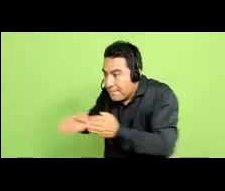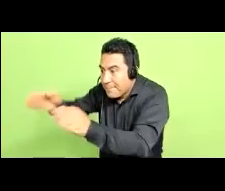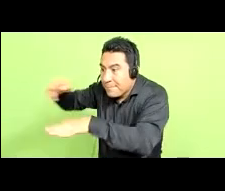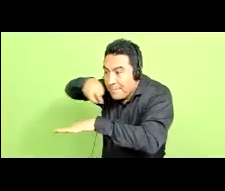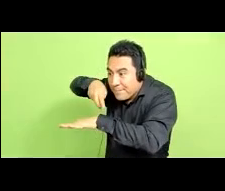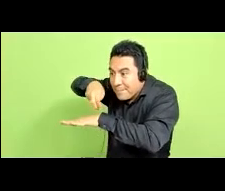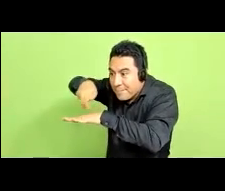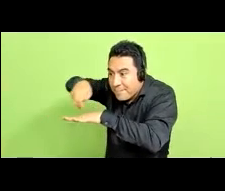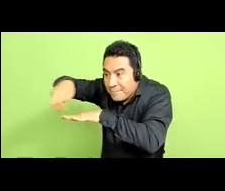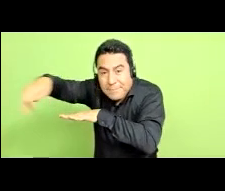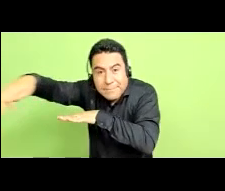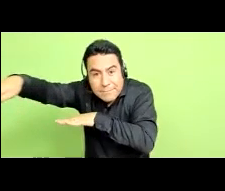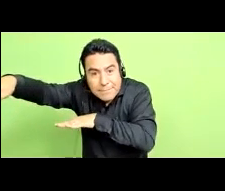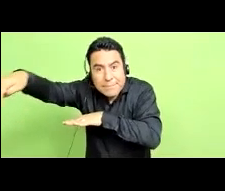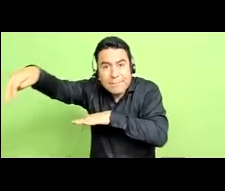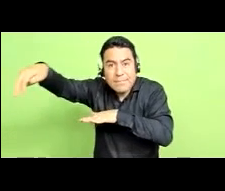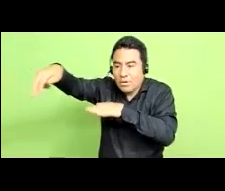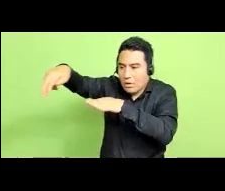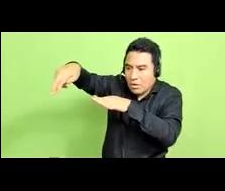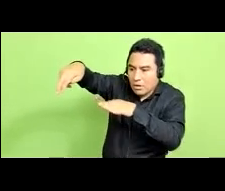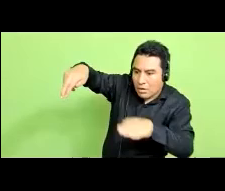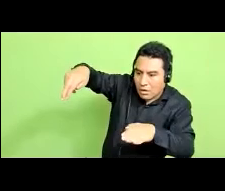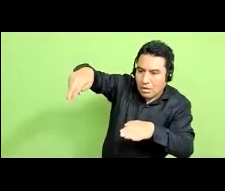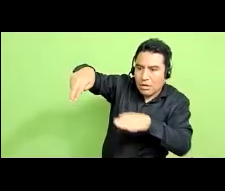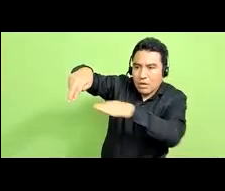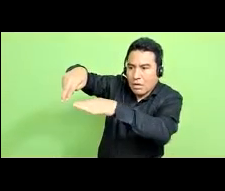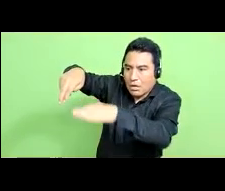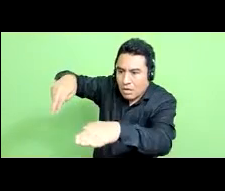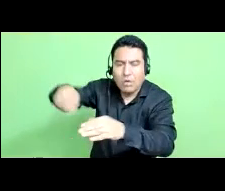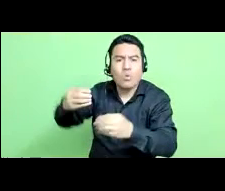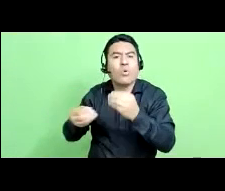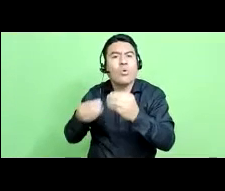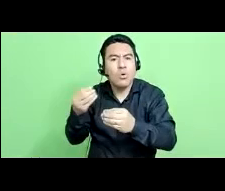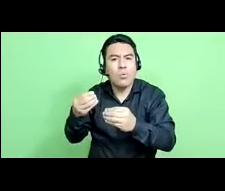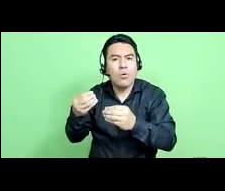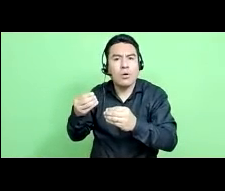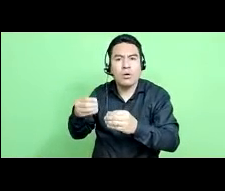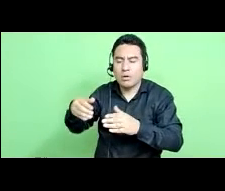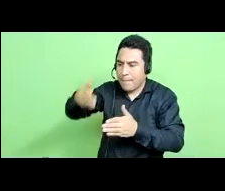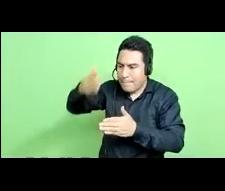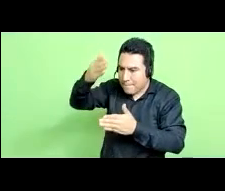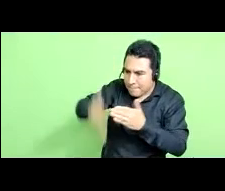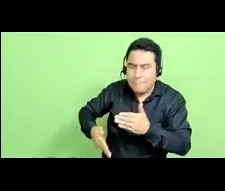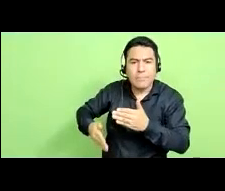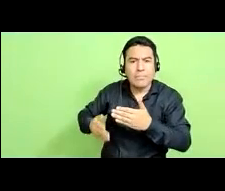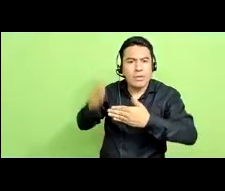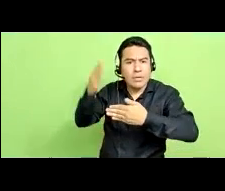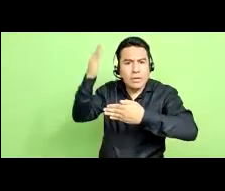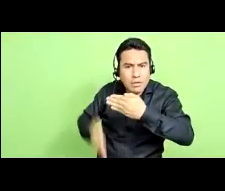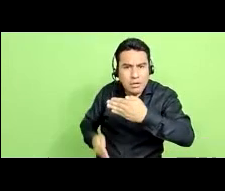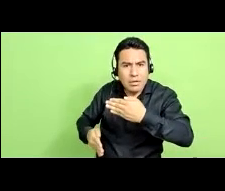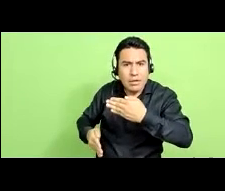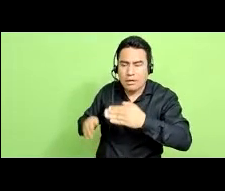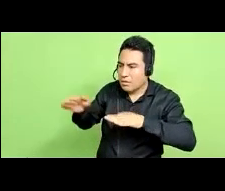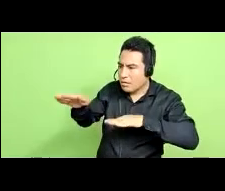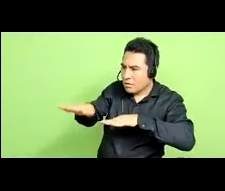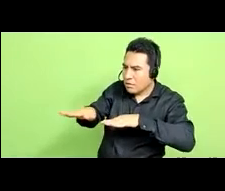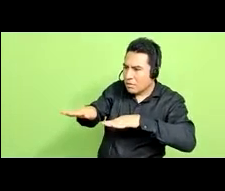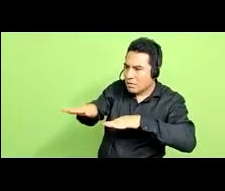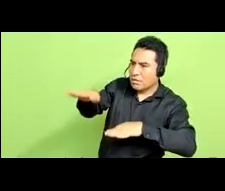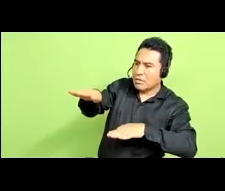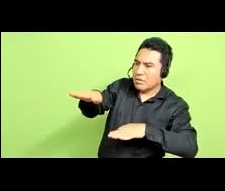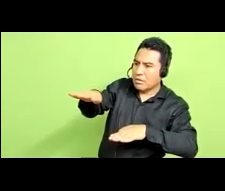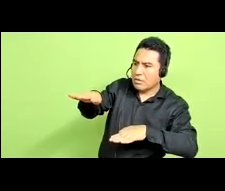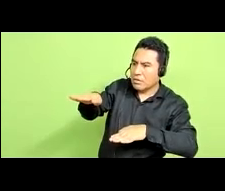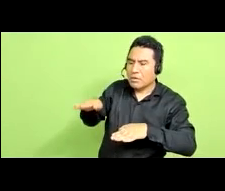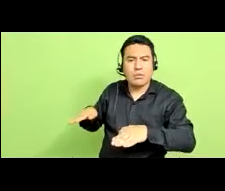un corte que se hace de rampas a ambos lados a la derecha no se corta la vereda se pone a nivel de la de la casa de la pista y